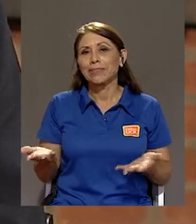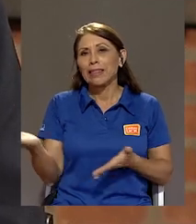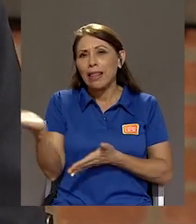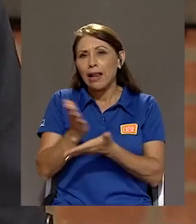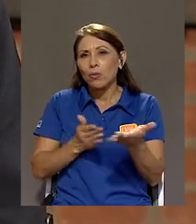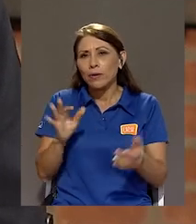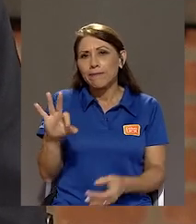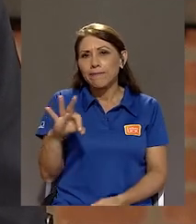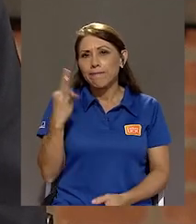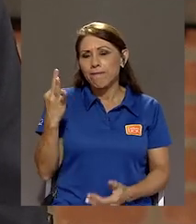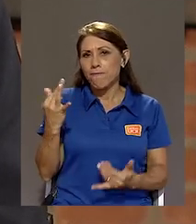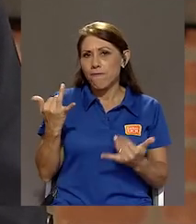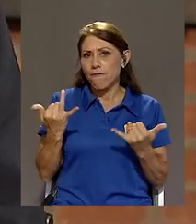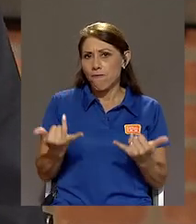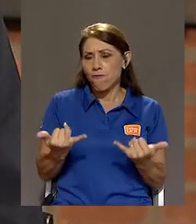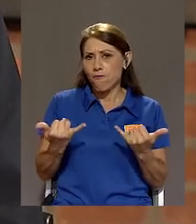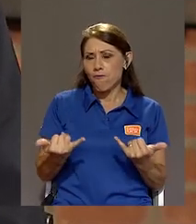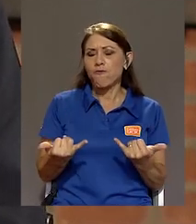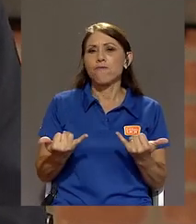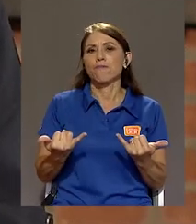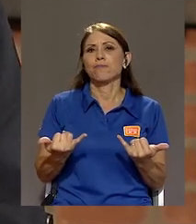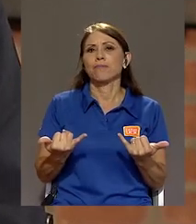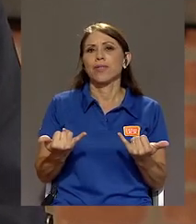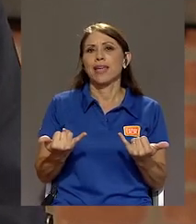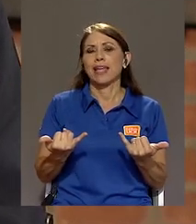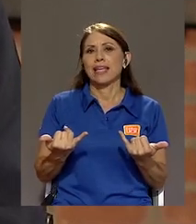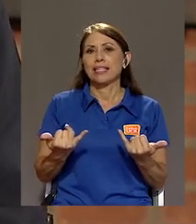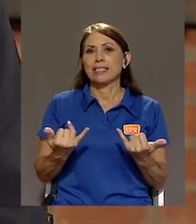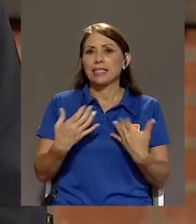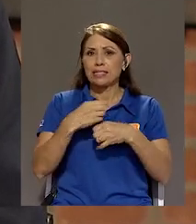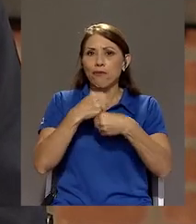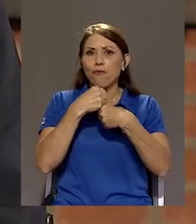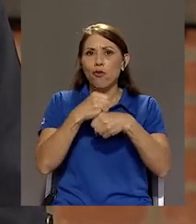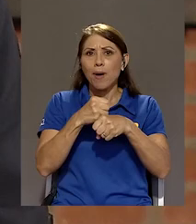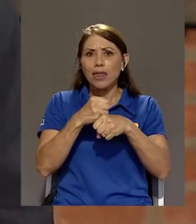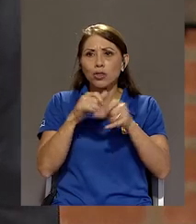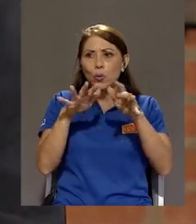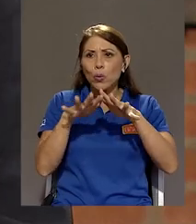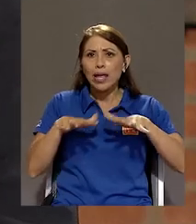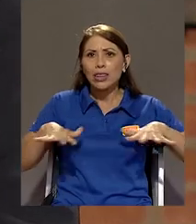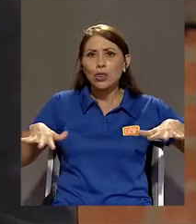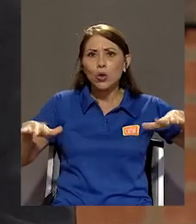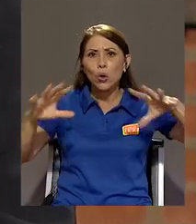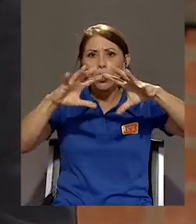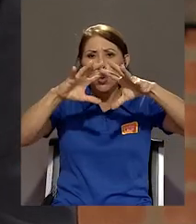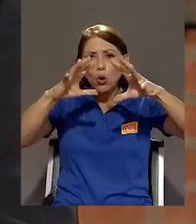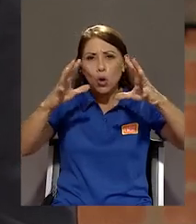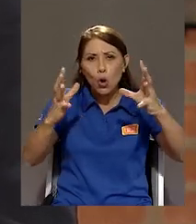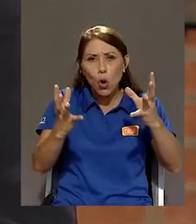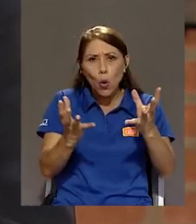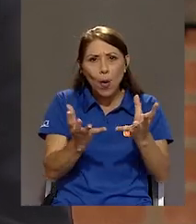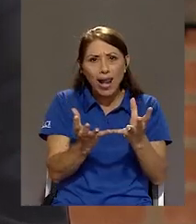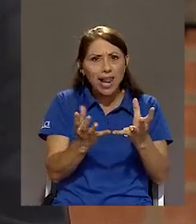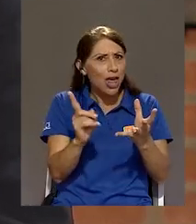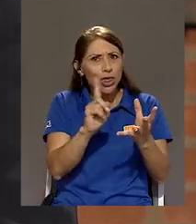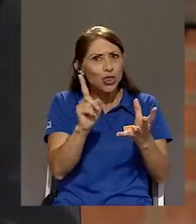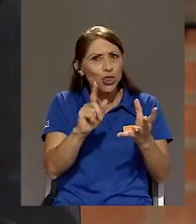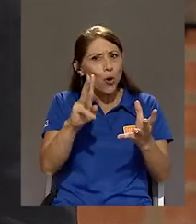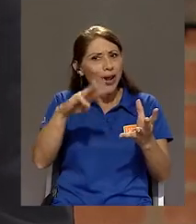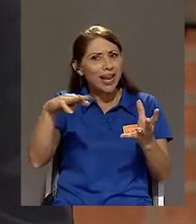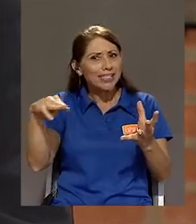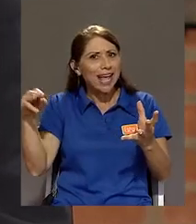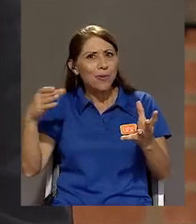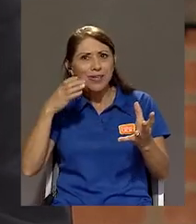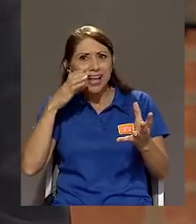en algún sentido se está formando en un entorno global, no en las aguas calientes del